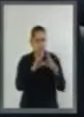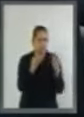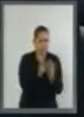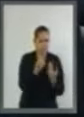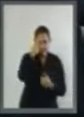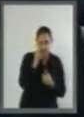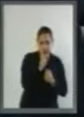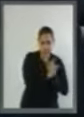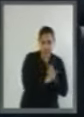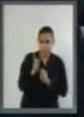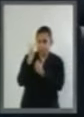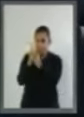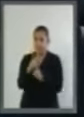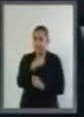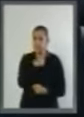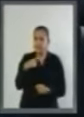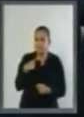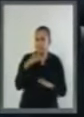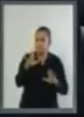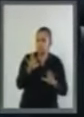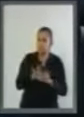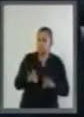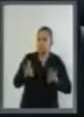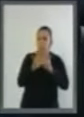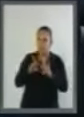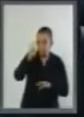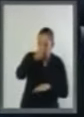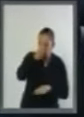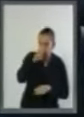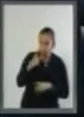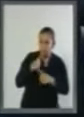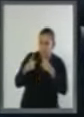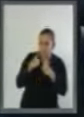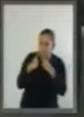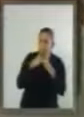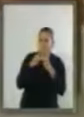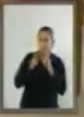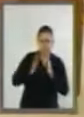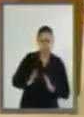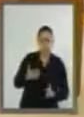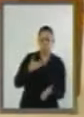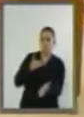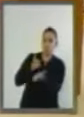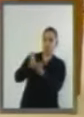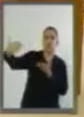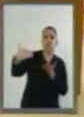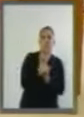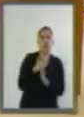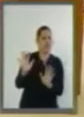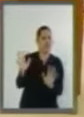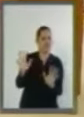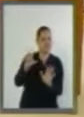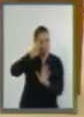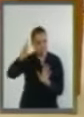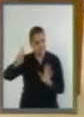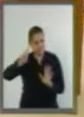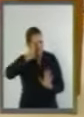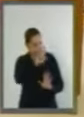resuelvan sobre la vía pacífica y la no intervención. Por eso es un momento oportuno para que